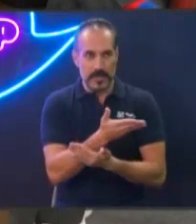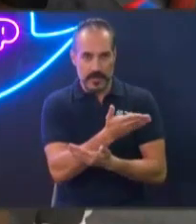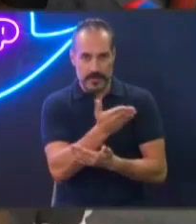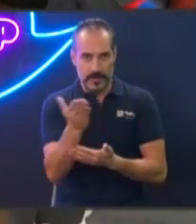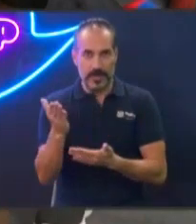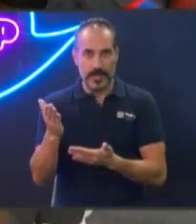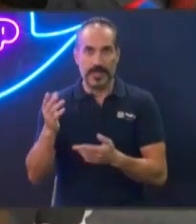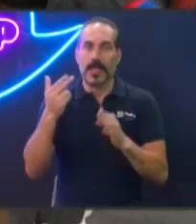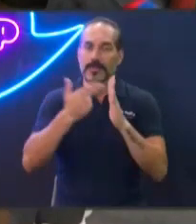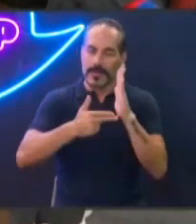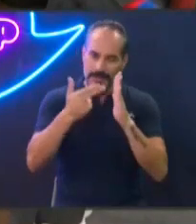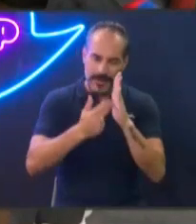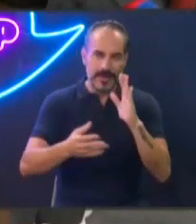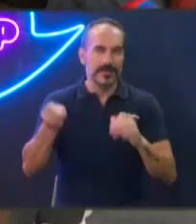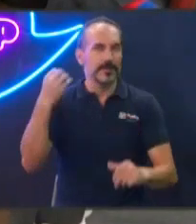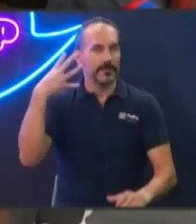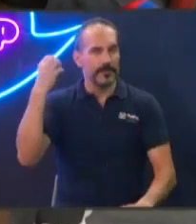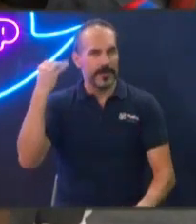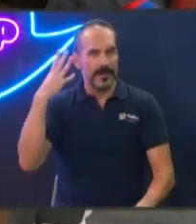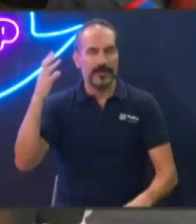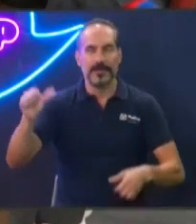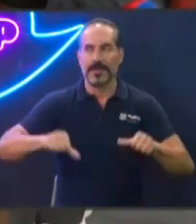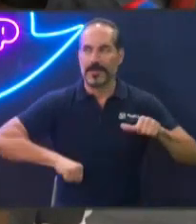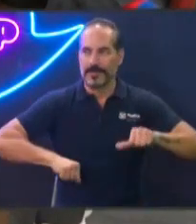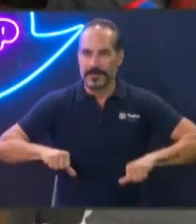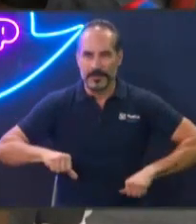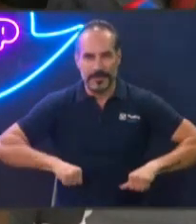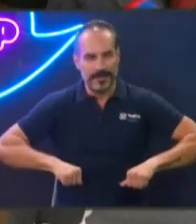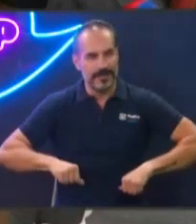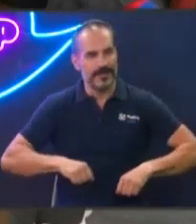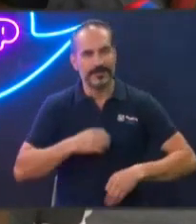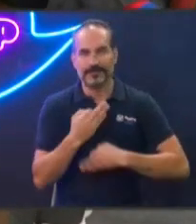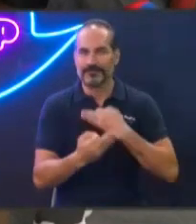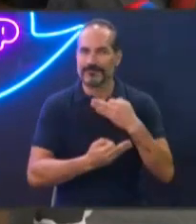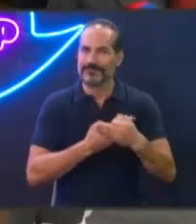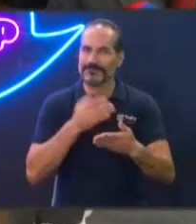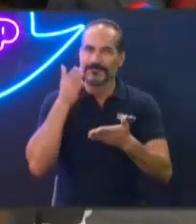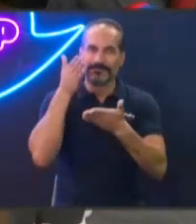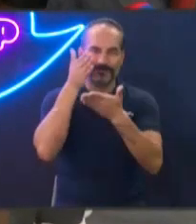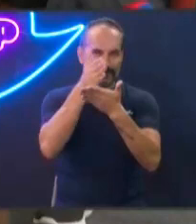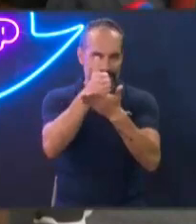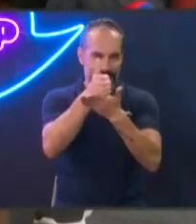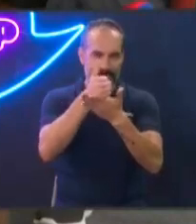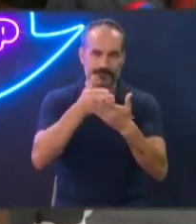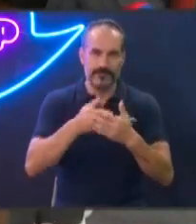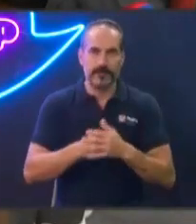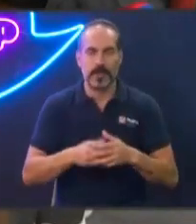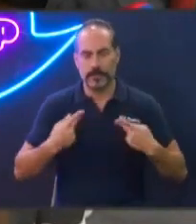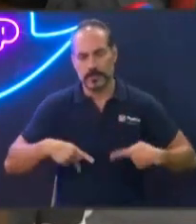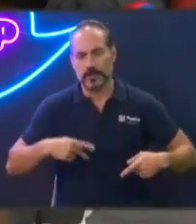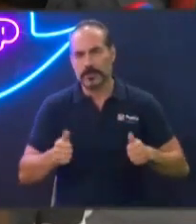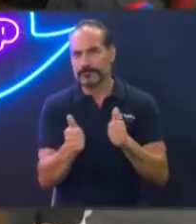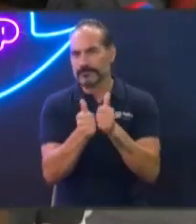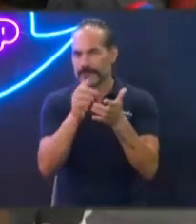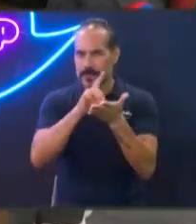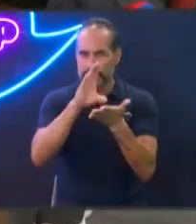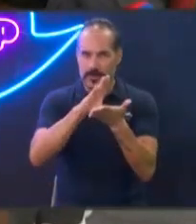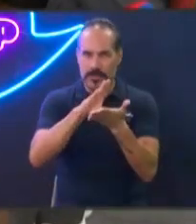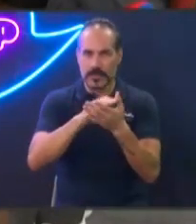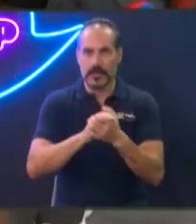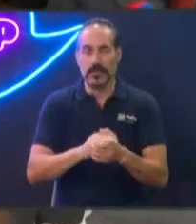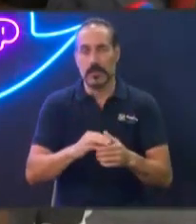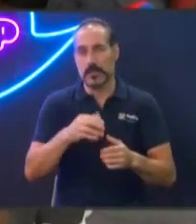talleres conferencias y actividades que van encaminados a tanto personas con discapacidad